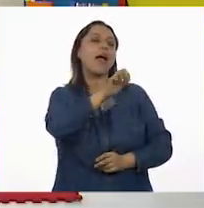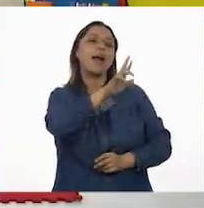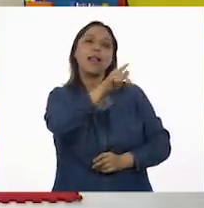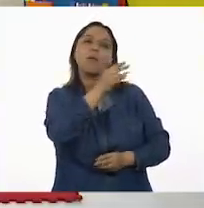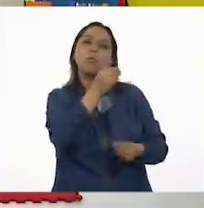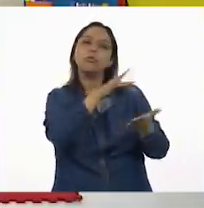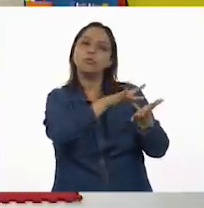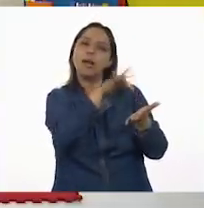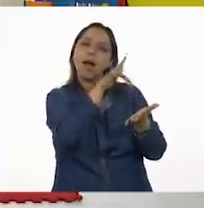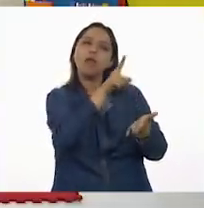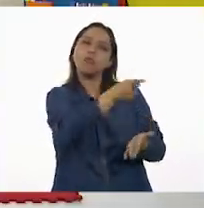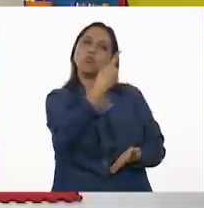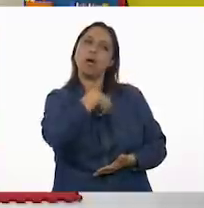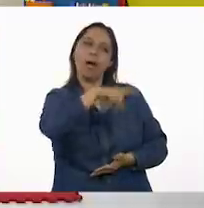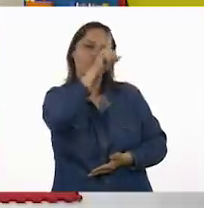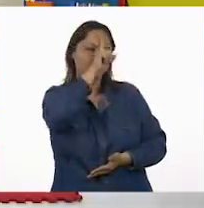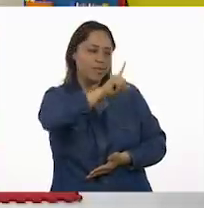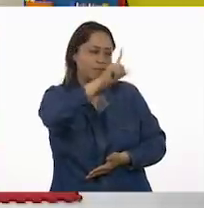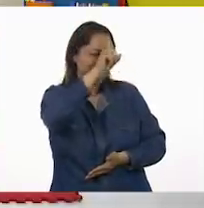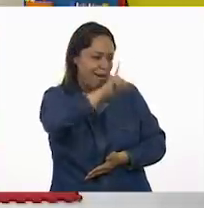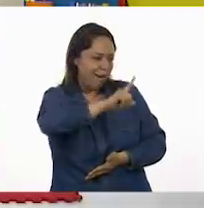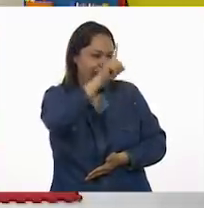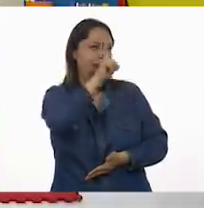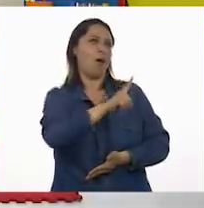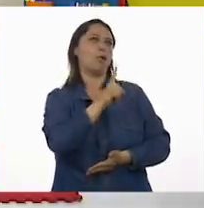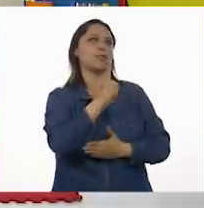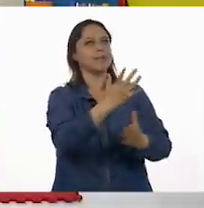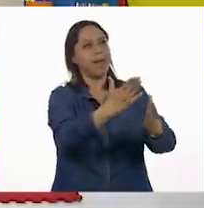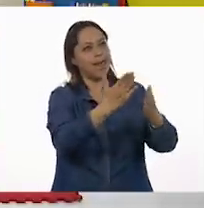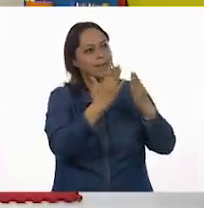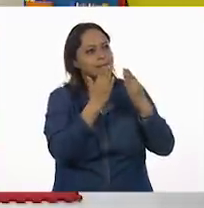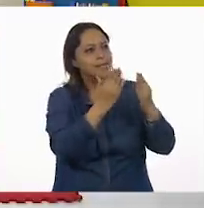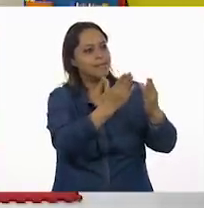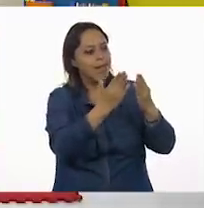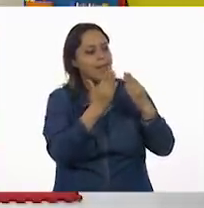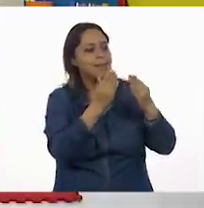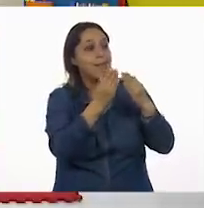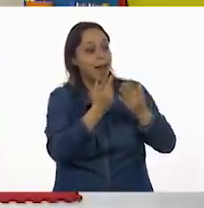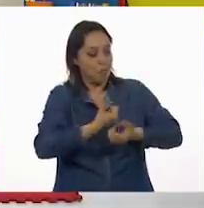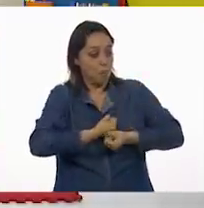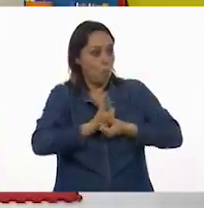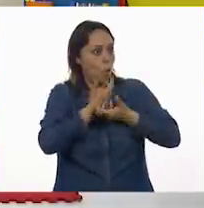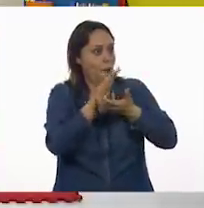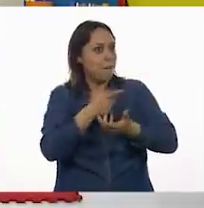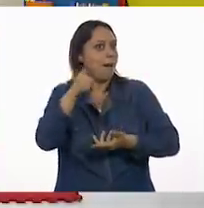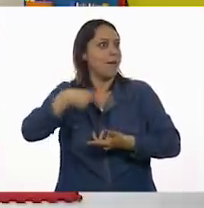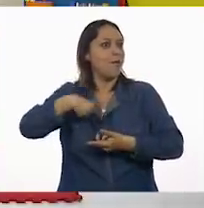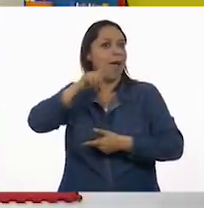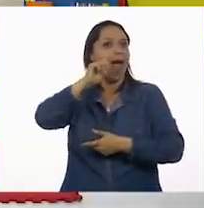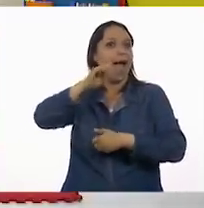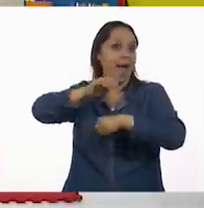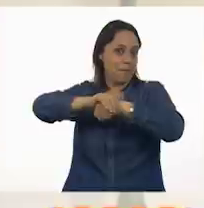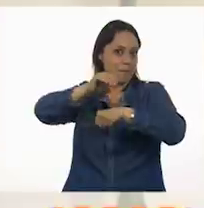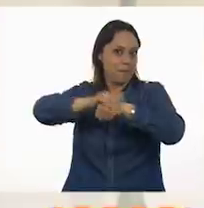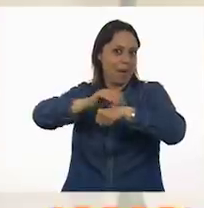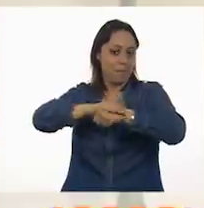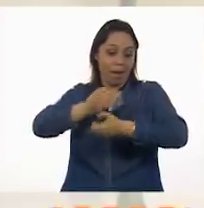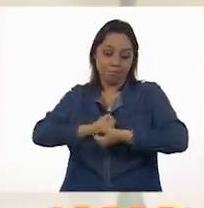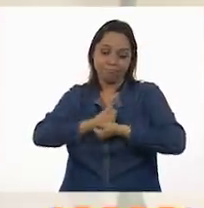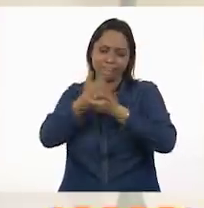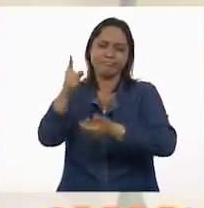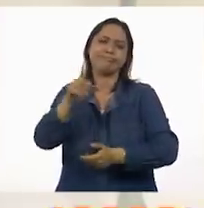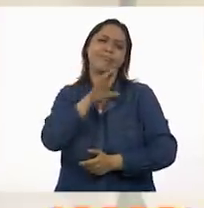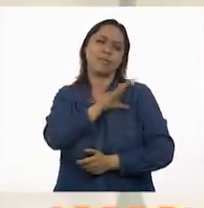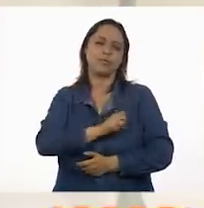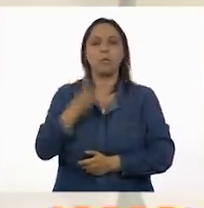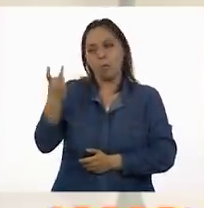Muchas gracias por tus consejos y también por enseñarme ese bello poema que le encantó a mi amiga Beatriz. Para eso están